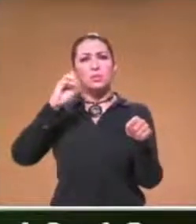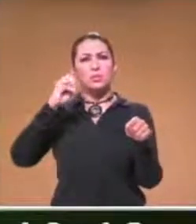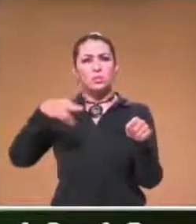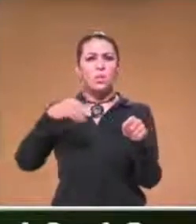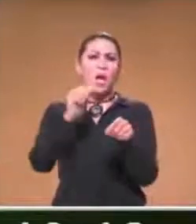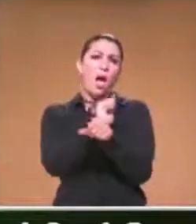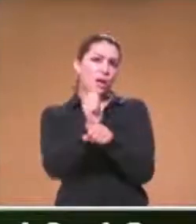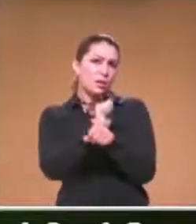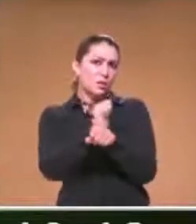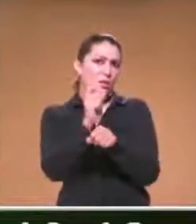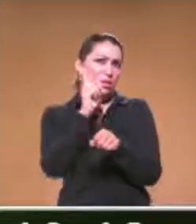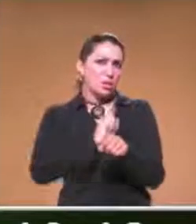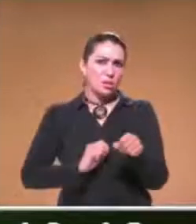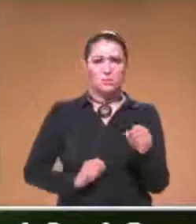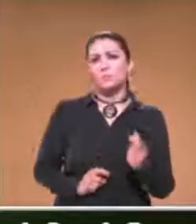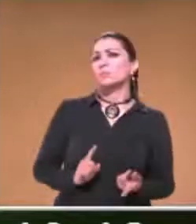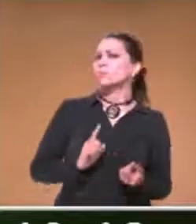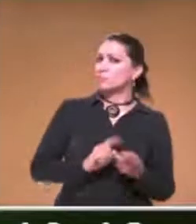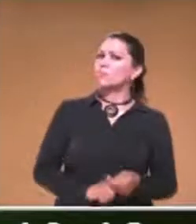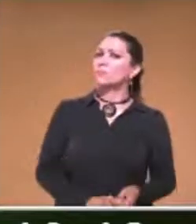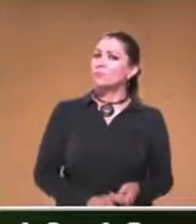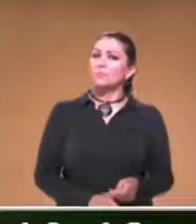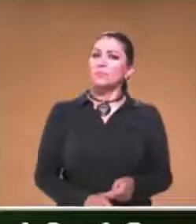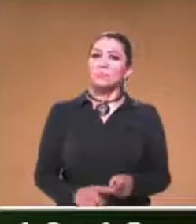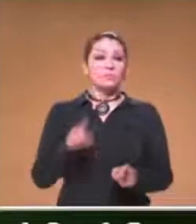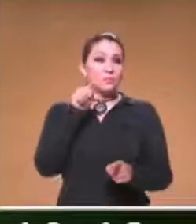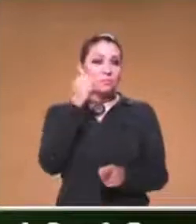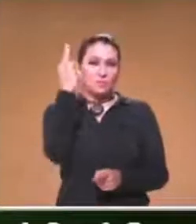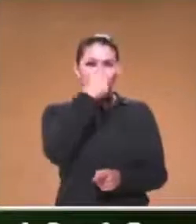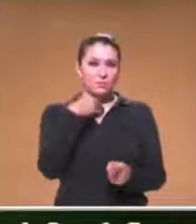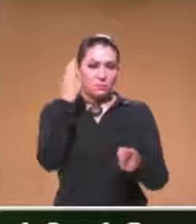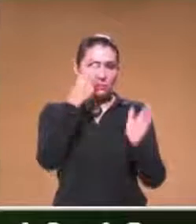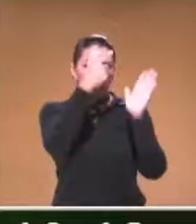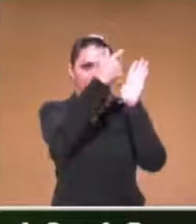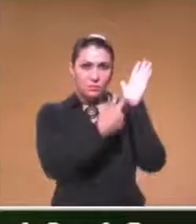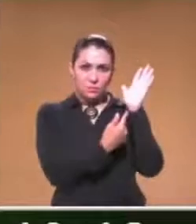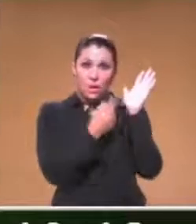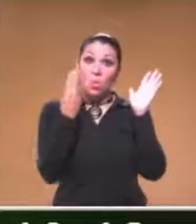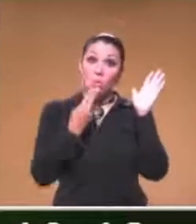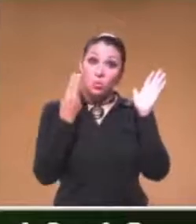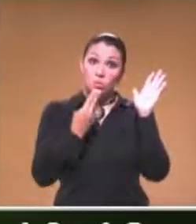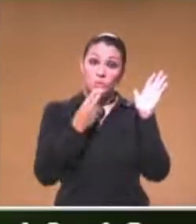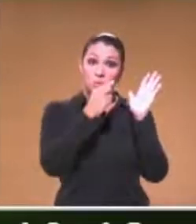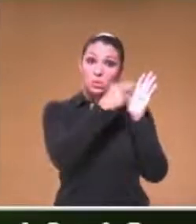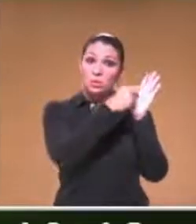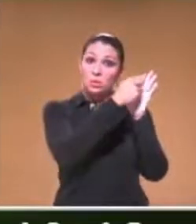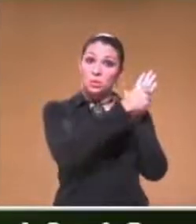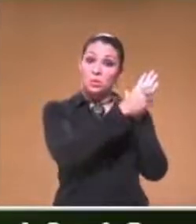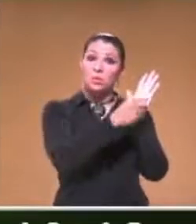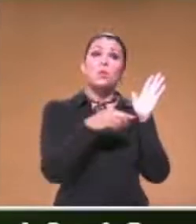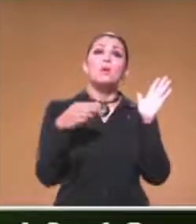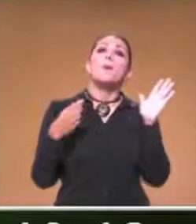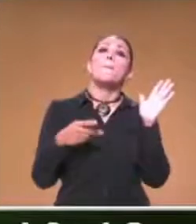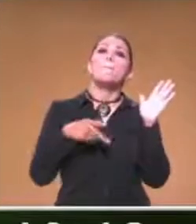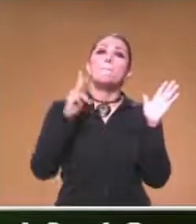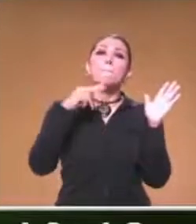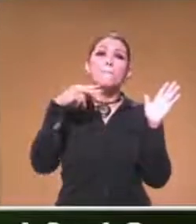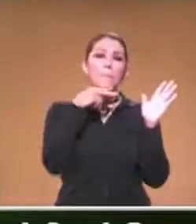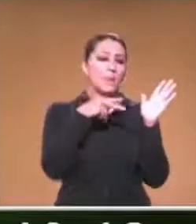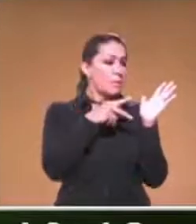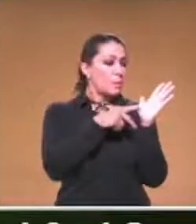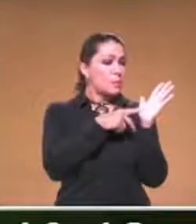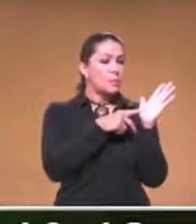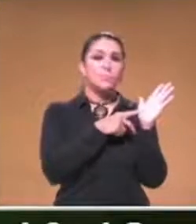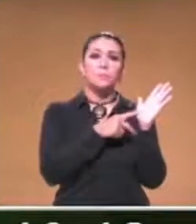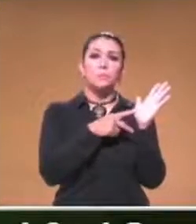actress. Ella es una actriz. Si tú analizas en la estructura, estamos utilizando the verb to be. Estamos utilizando el verbo